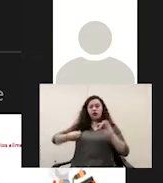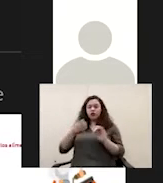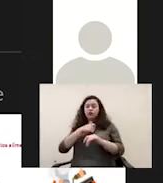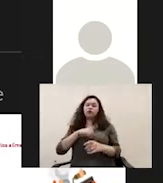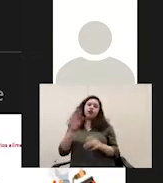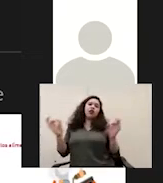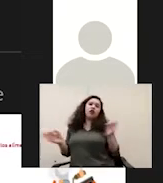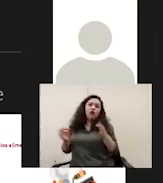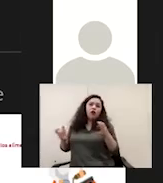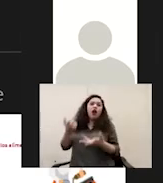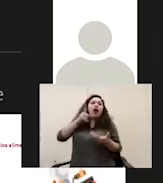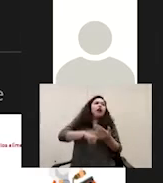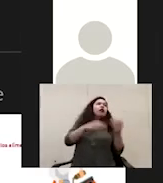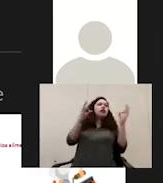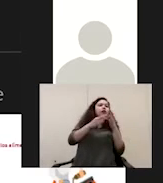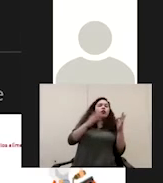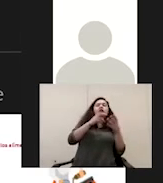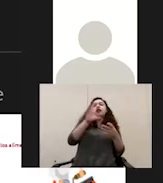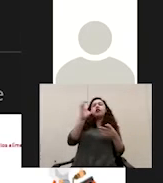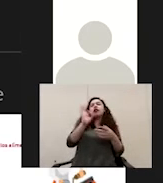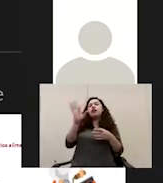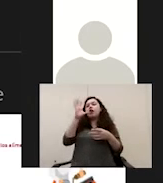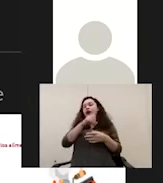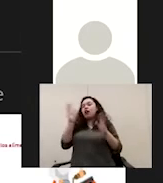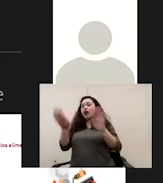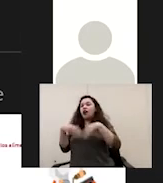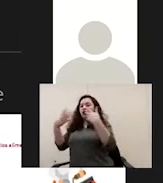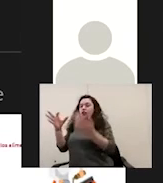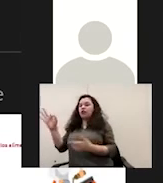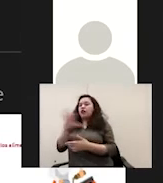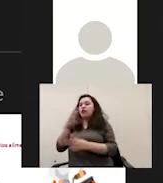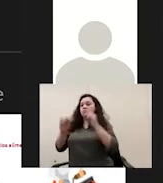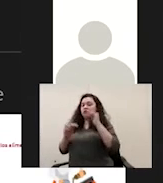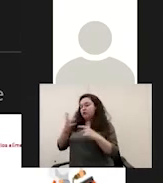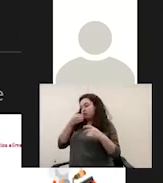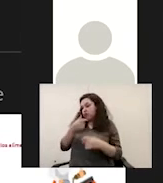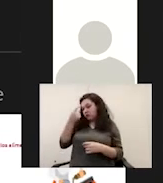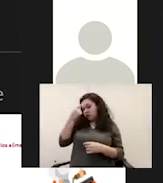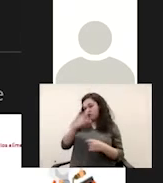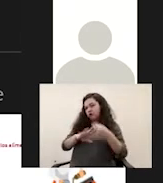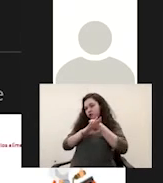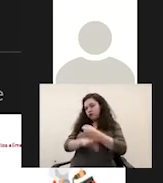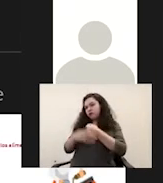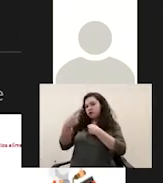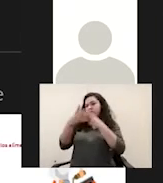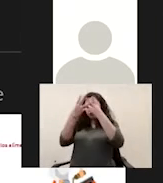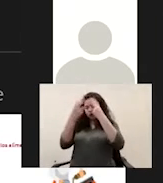pues tendrán que estar en el refrigerador, si son calientes tendrán que estar a una temperatura adecuada para evitar la